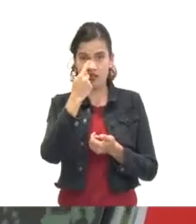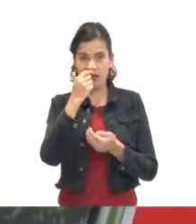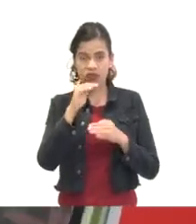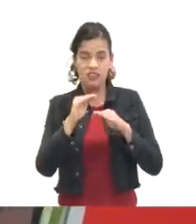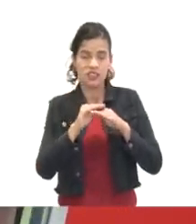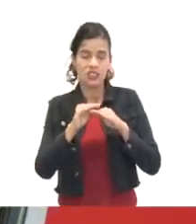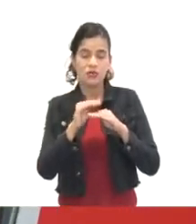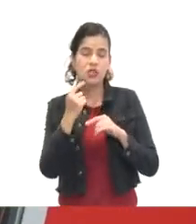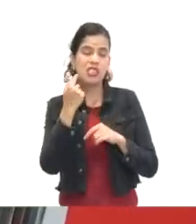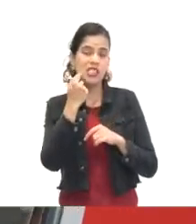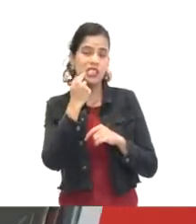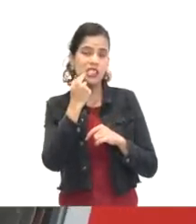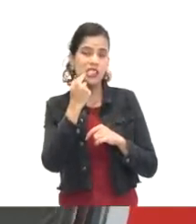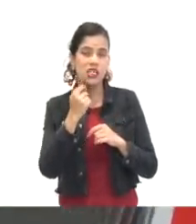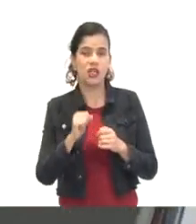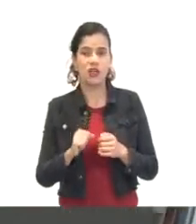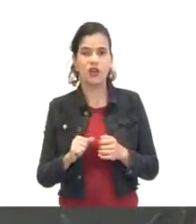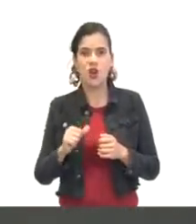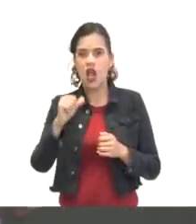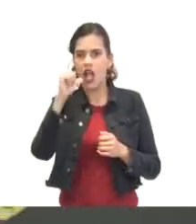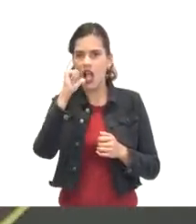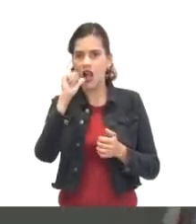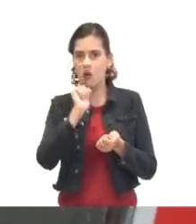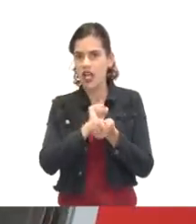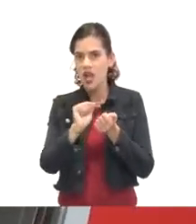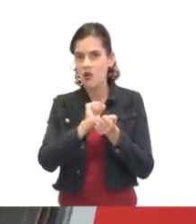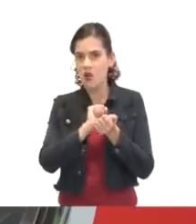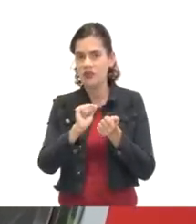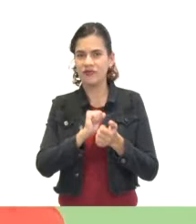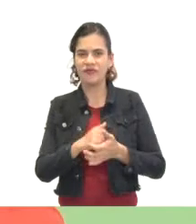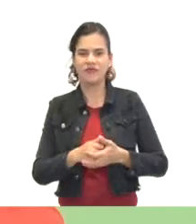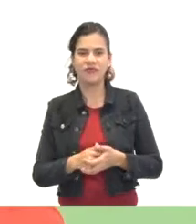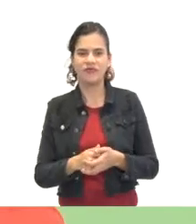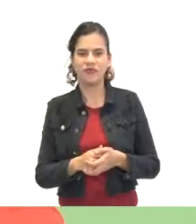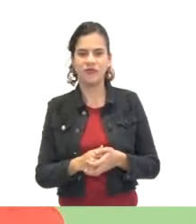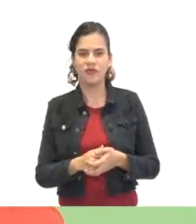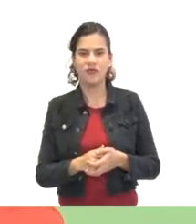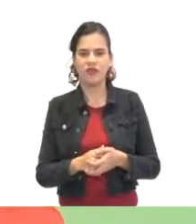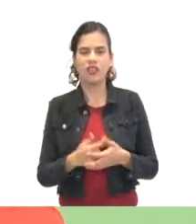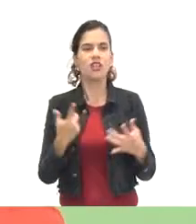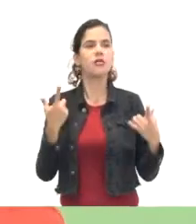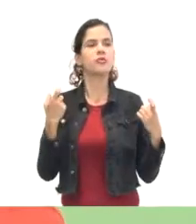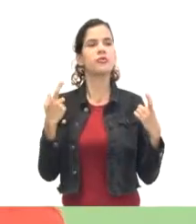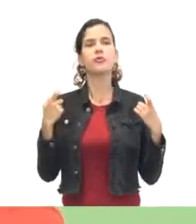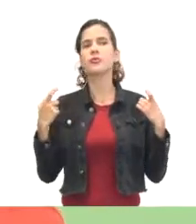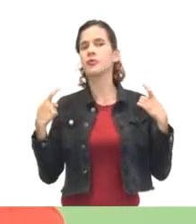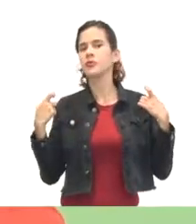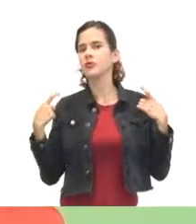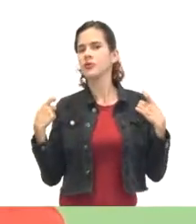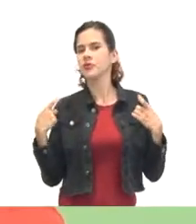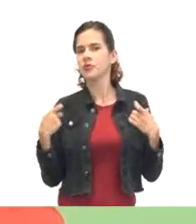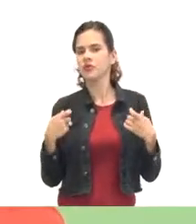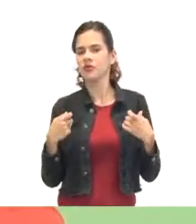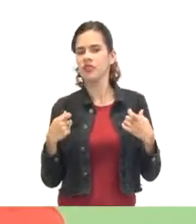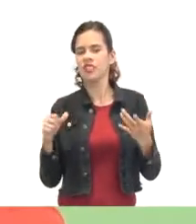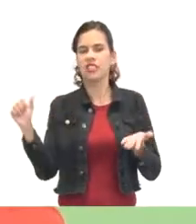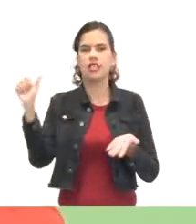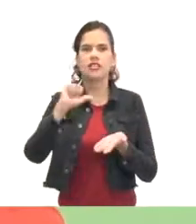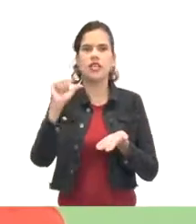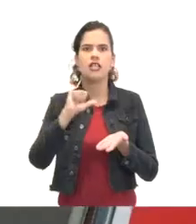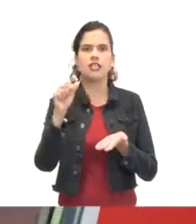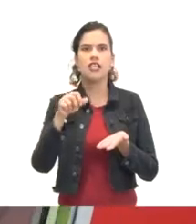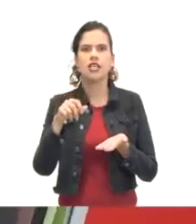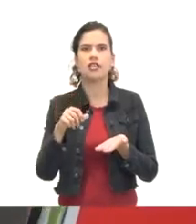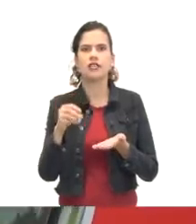las muelas con agua y jabón, se echó perfume de salsa de